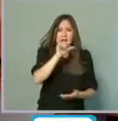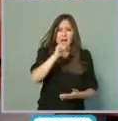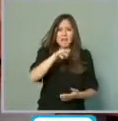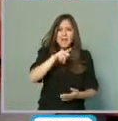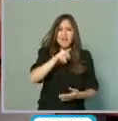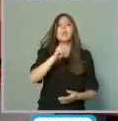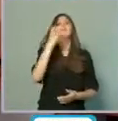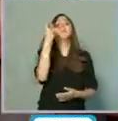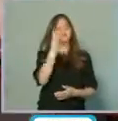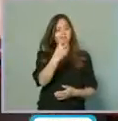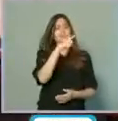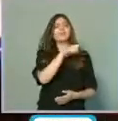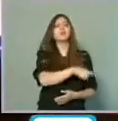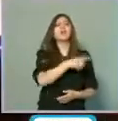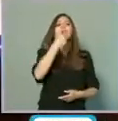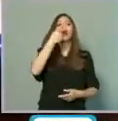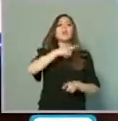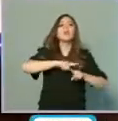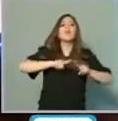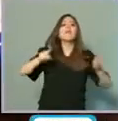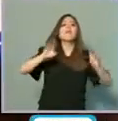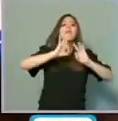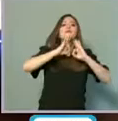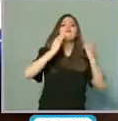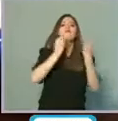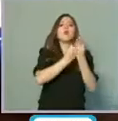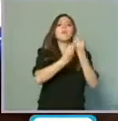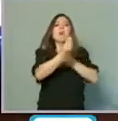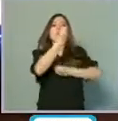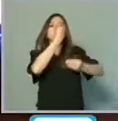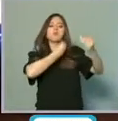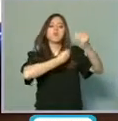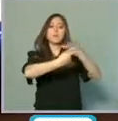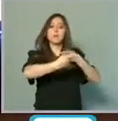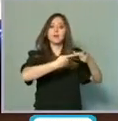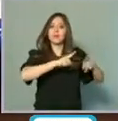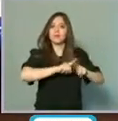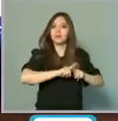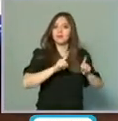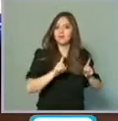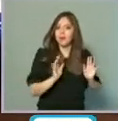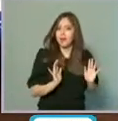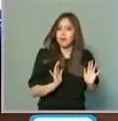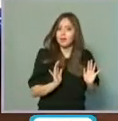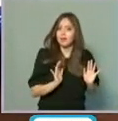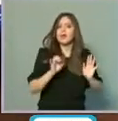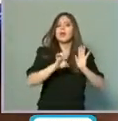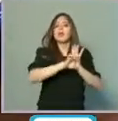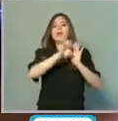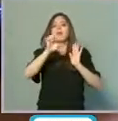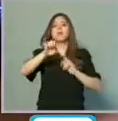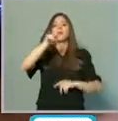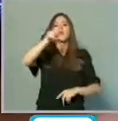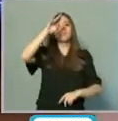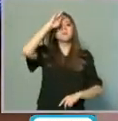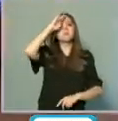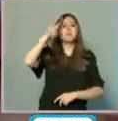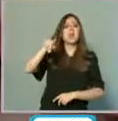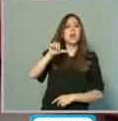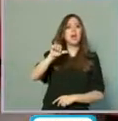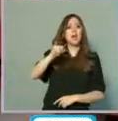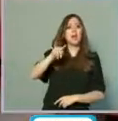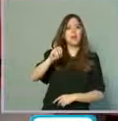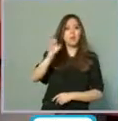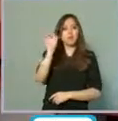Bueno, nos va a permitir tener otro tipo de preparaciones diferentes, ¿no? Entonces, no nada más vamos a casarnos con la idea de que, por